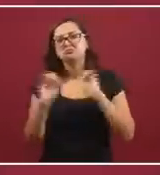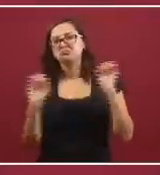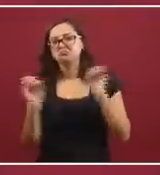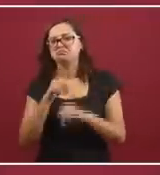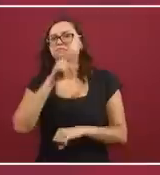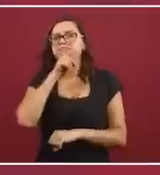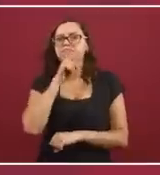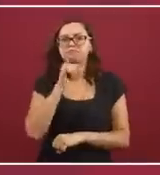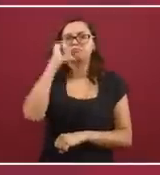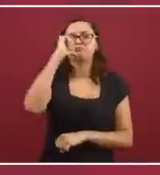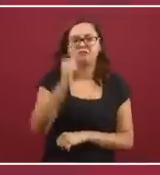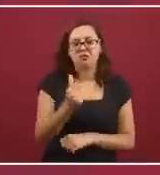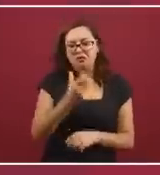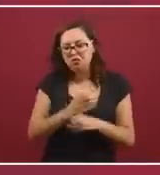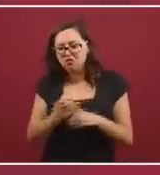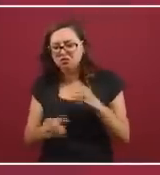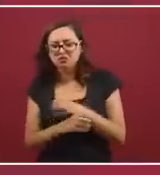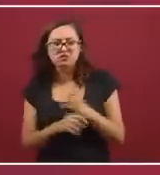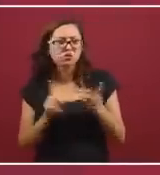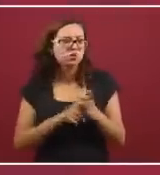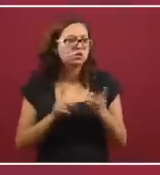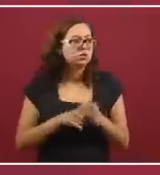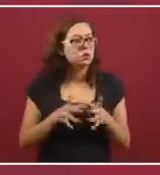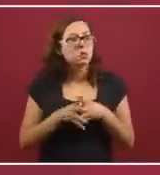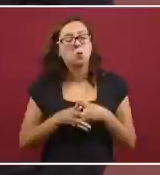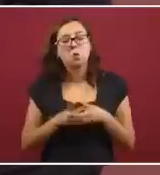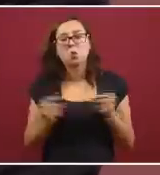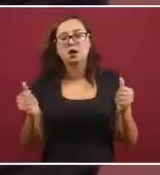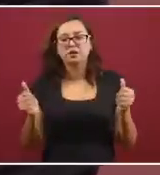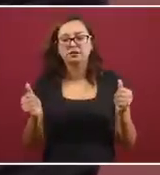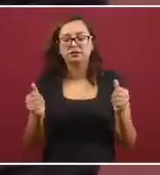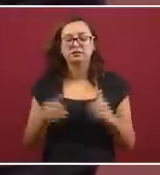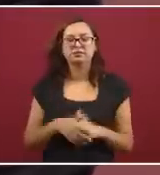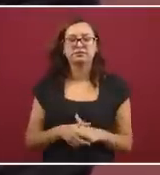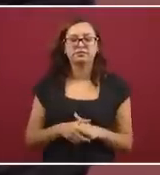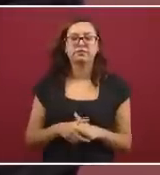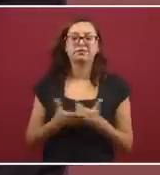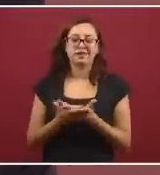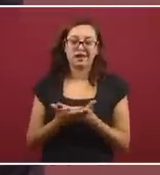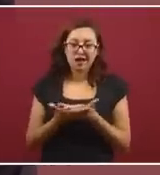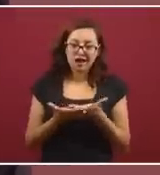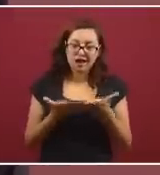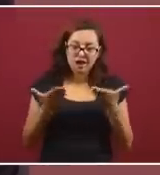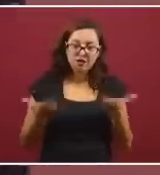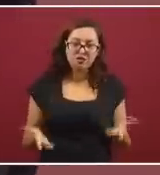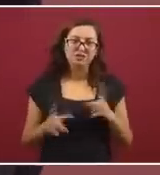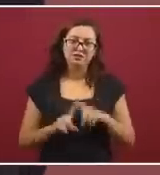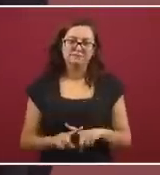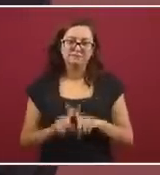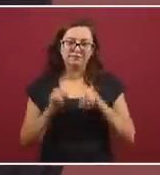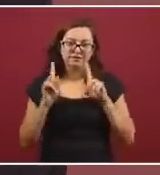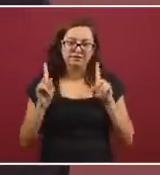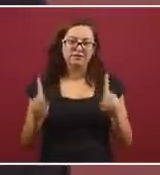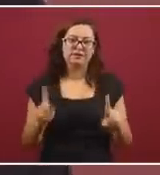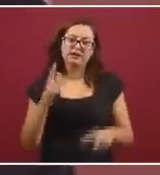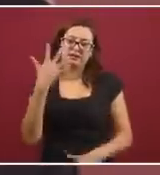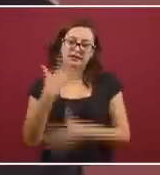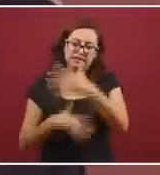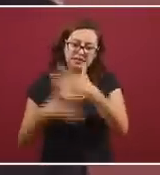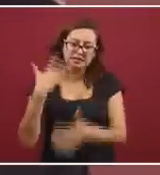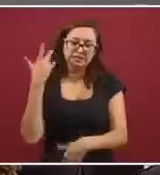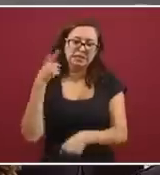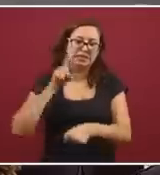a dónde iban a parar ahora va a haber un informe quincenal